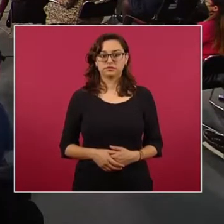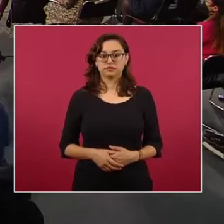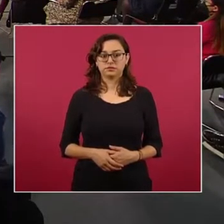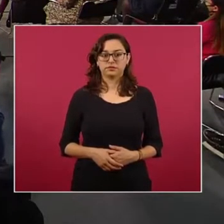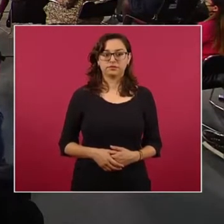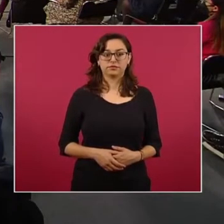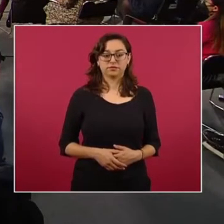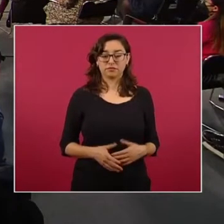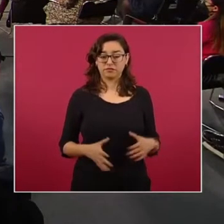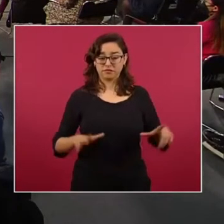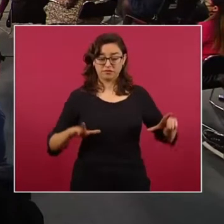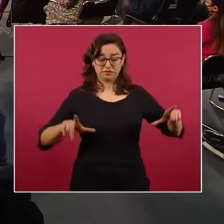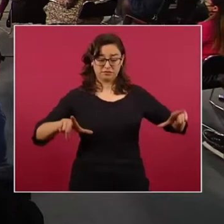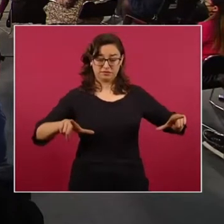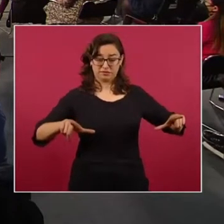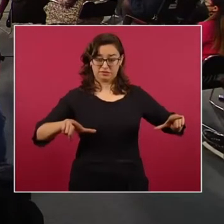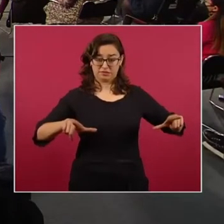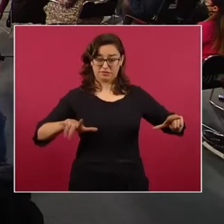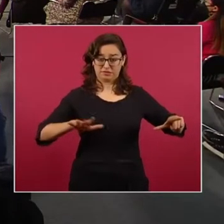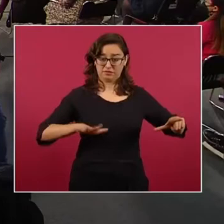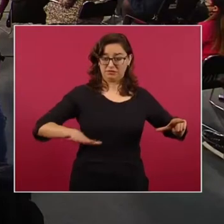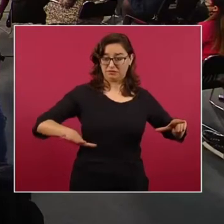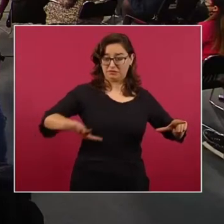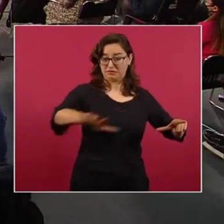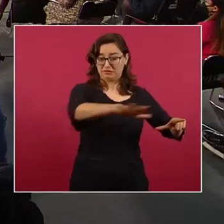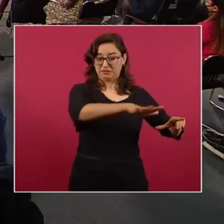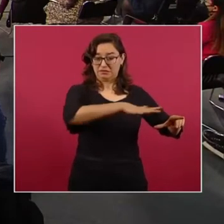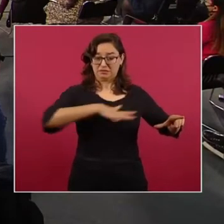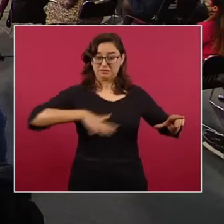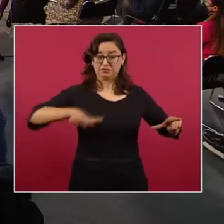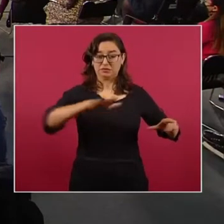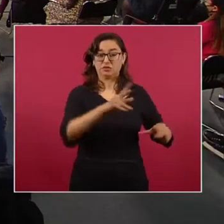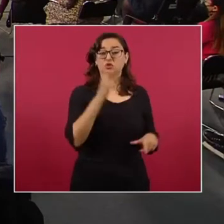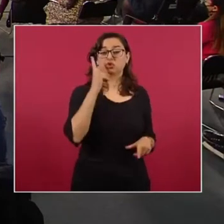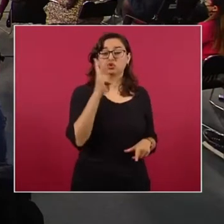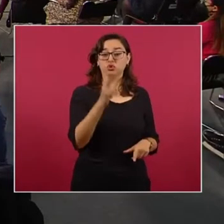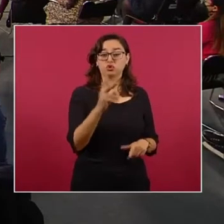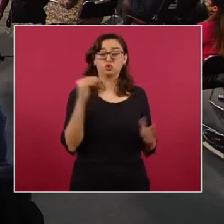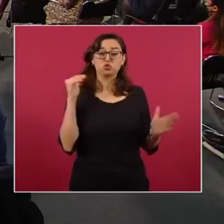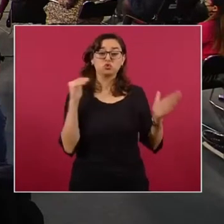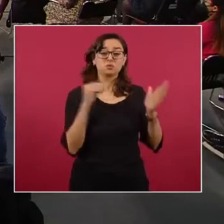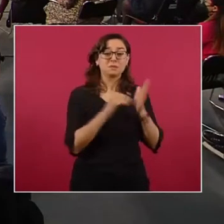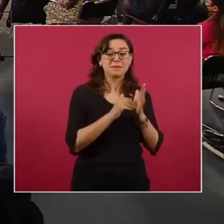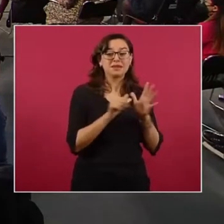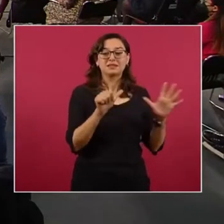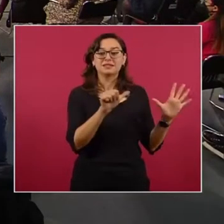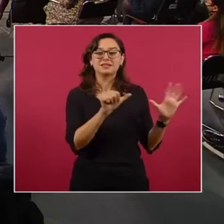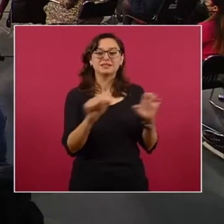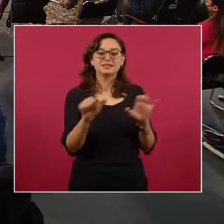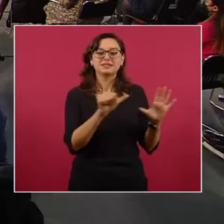Todo eso son como dos mil seiscientas hectáreas.